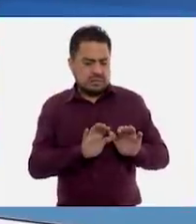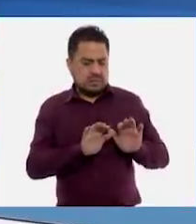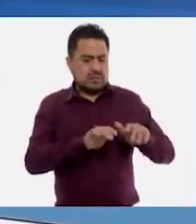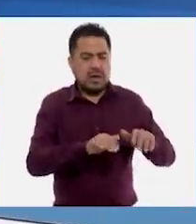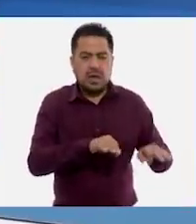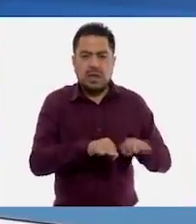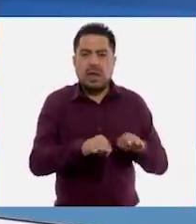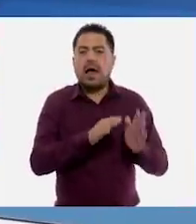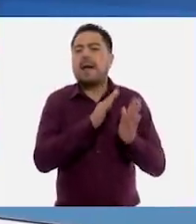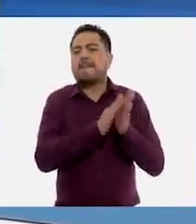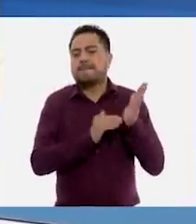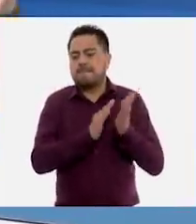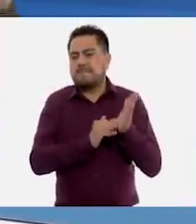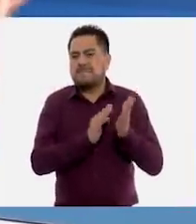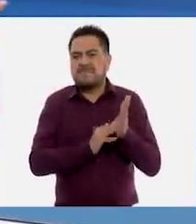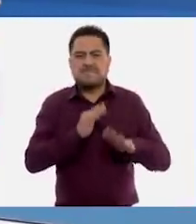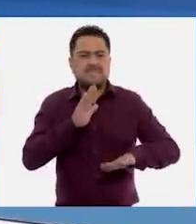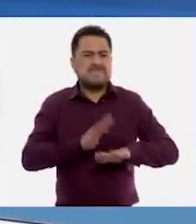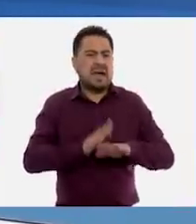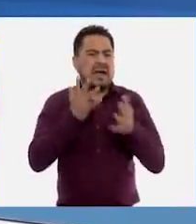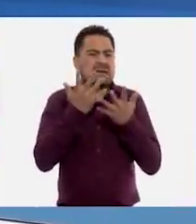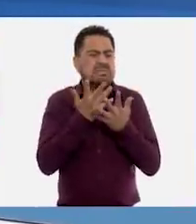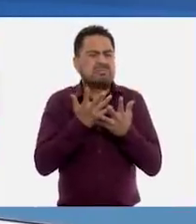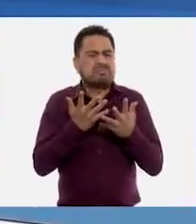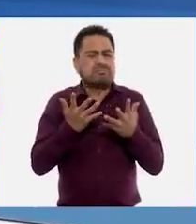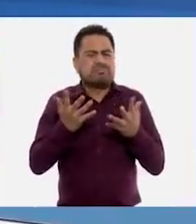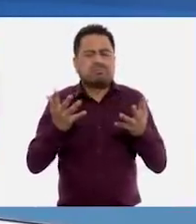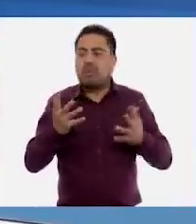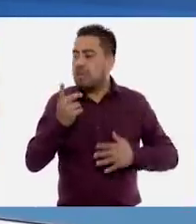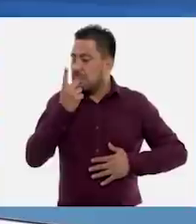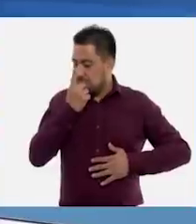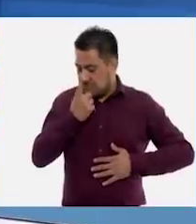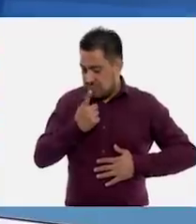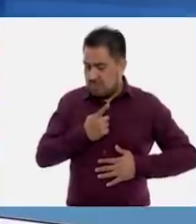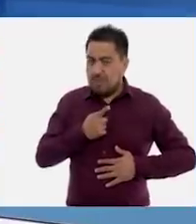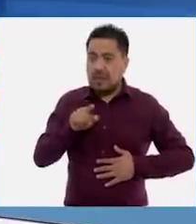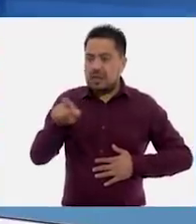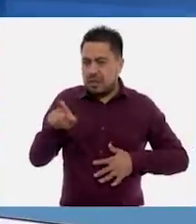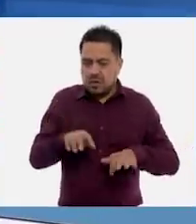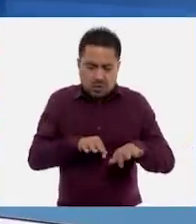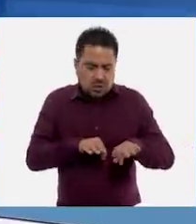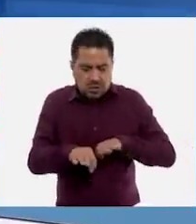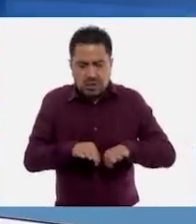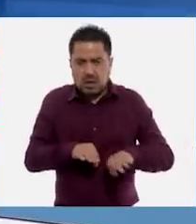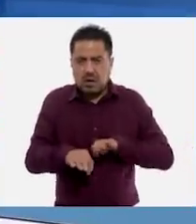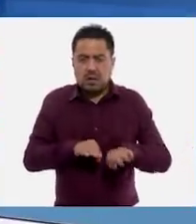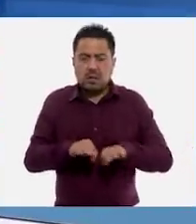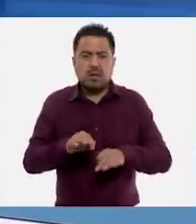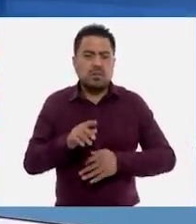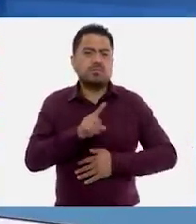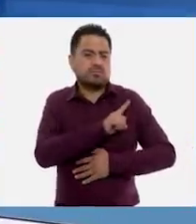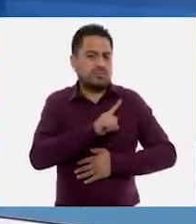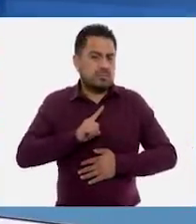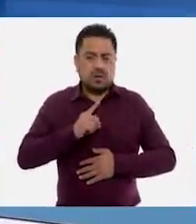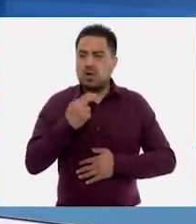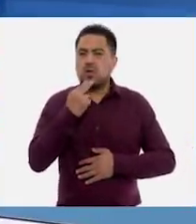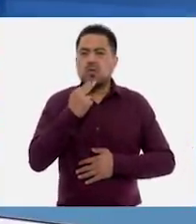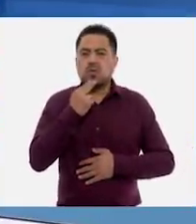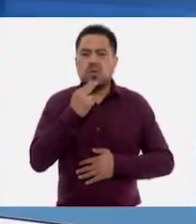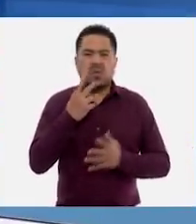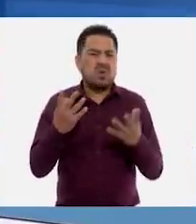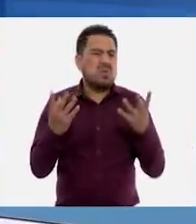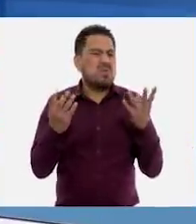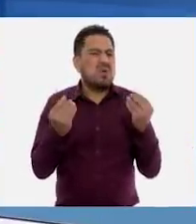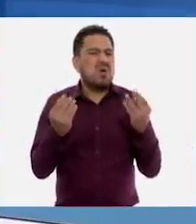a una papelera muy grande y me dijo que ella en su trabajo tendrá que usar